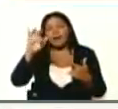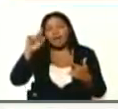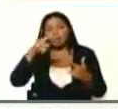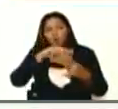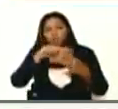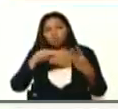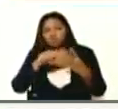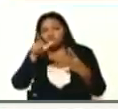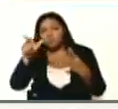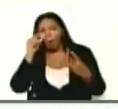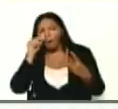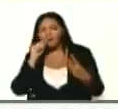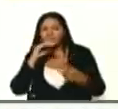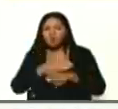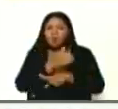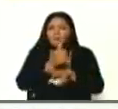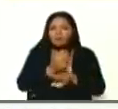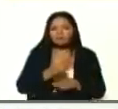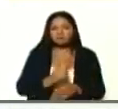Carlos Mirabal.